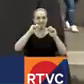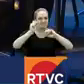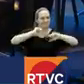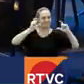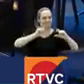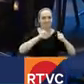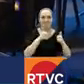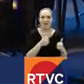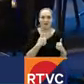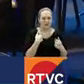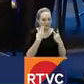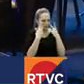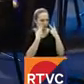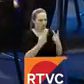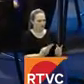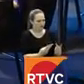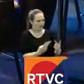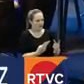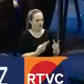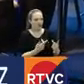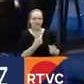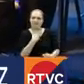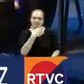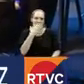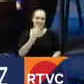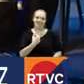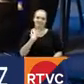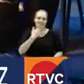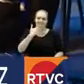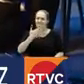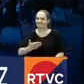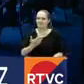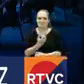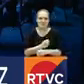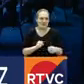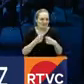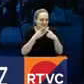definitivamente es algo que yo no voy a poder pagar en esta vida.